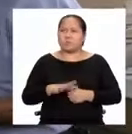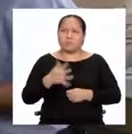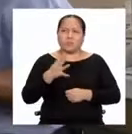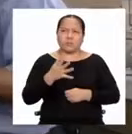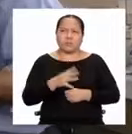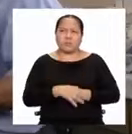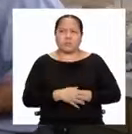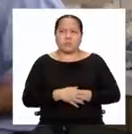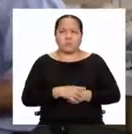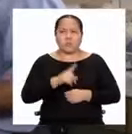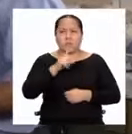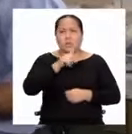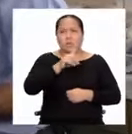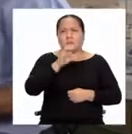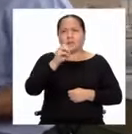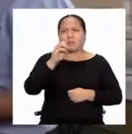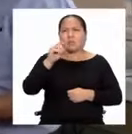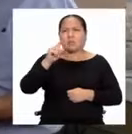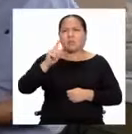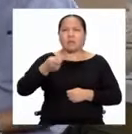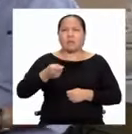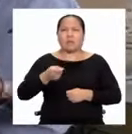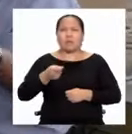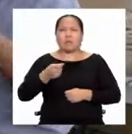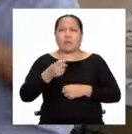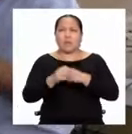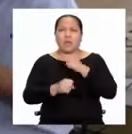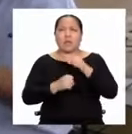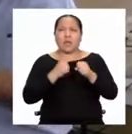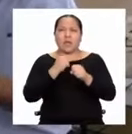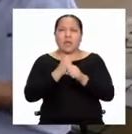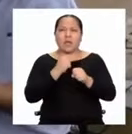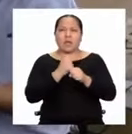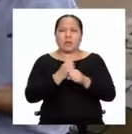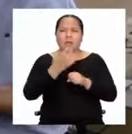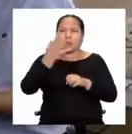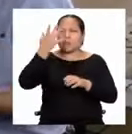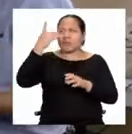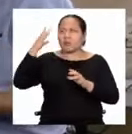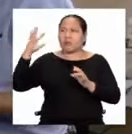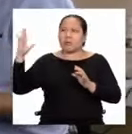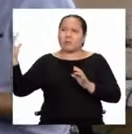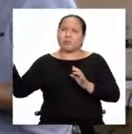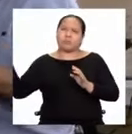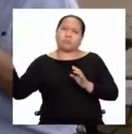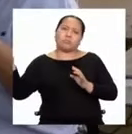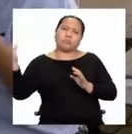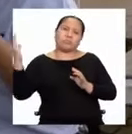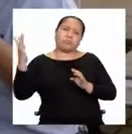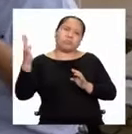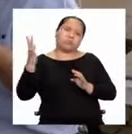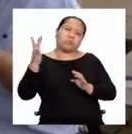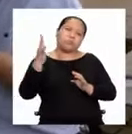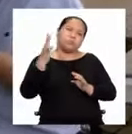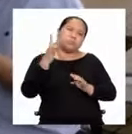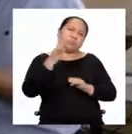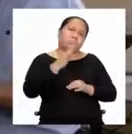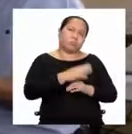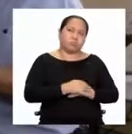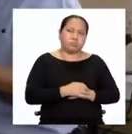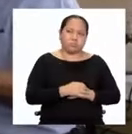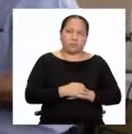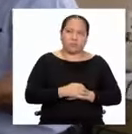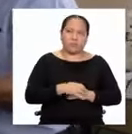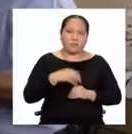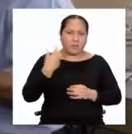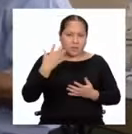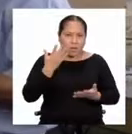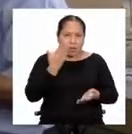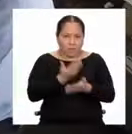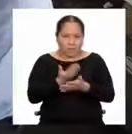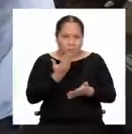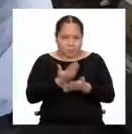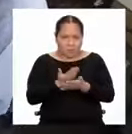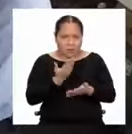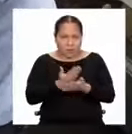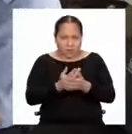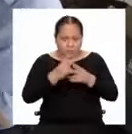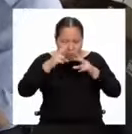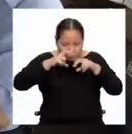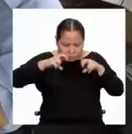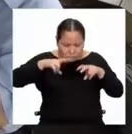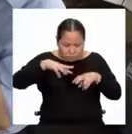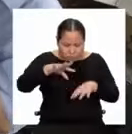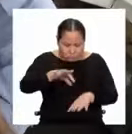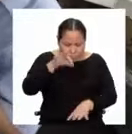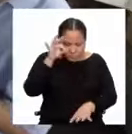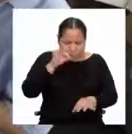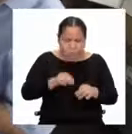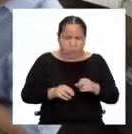Alrededor de 100.000 años o más. Esa oleada migratoria que sale de África. Ya. Pero que ya hay evidencias arqueológicas